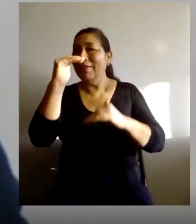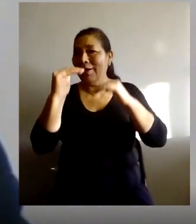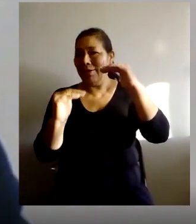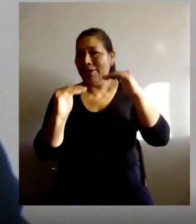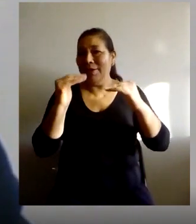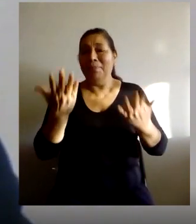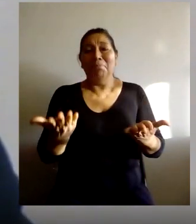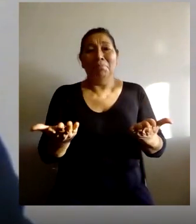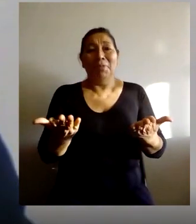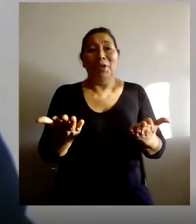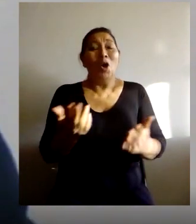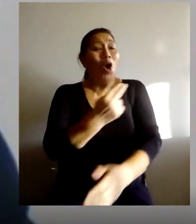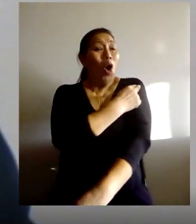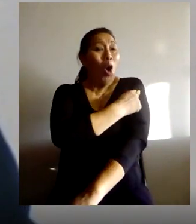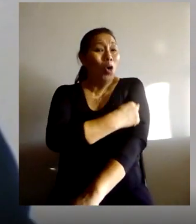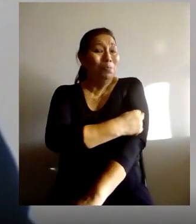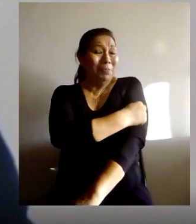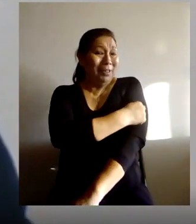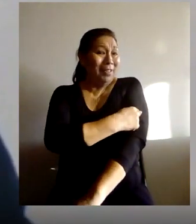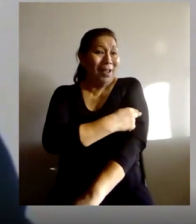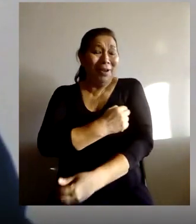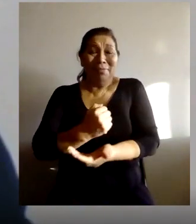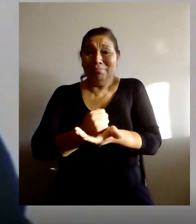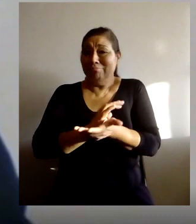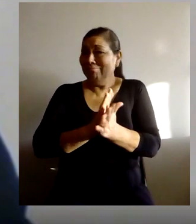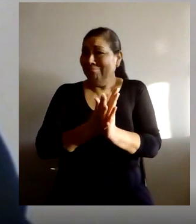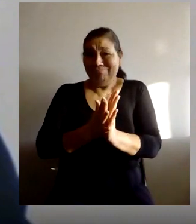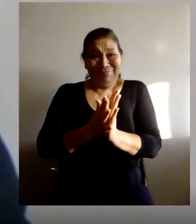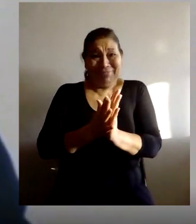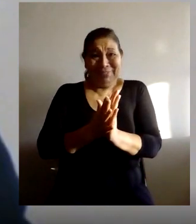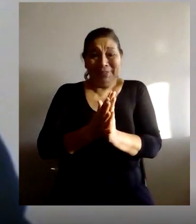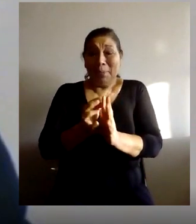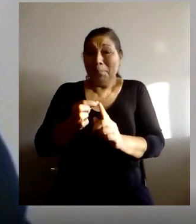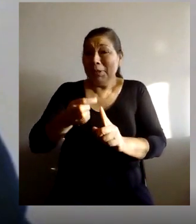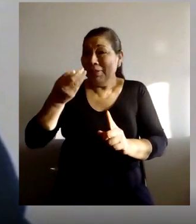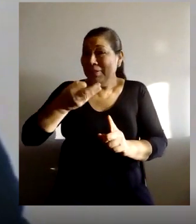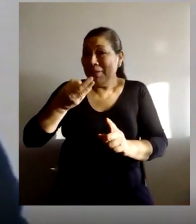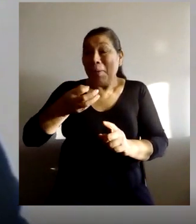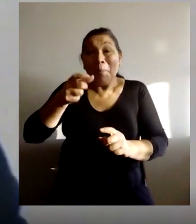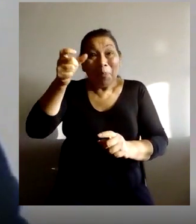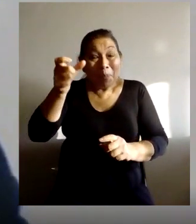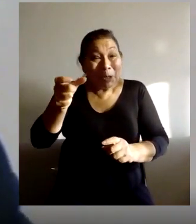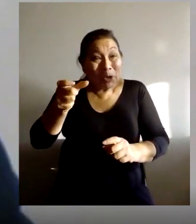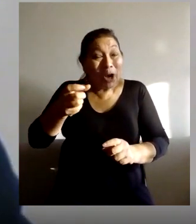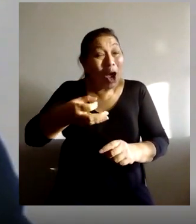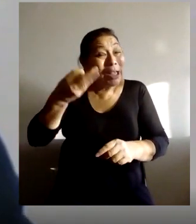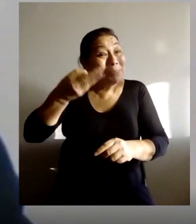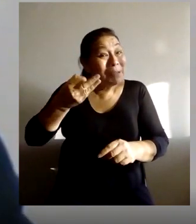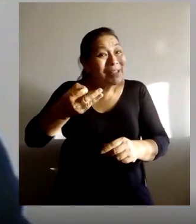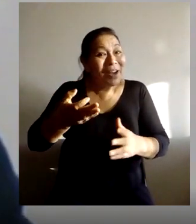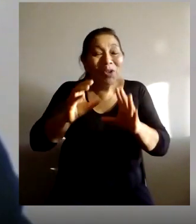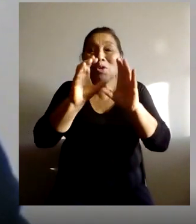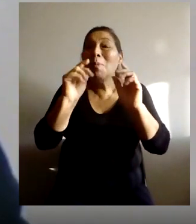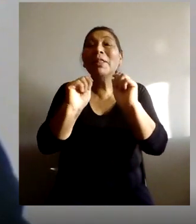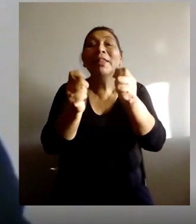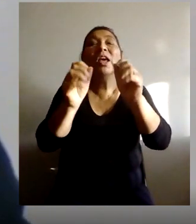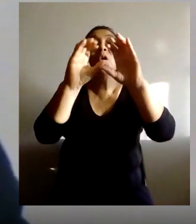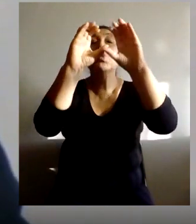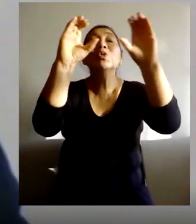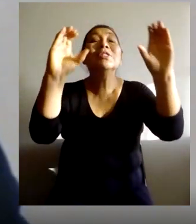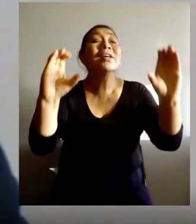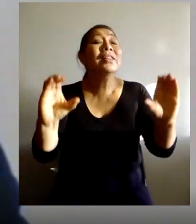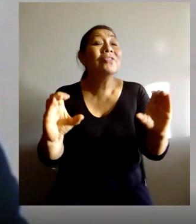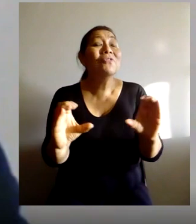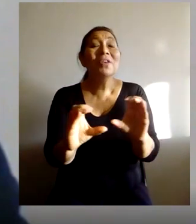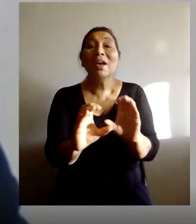que existen. Los hospitales públicos no tienen los especialistas necesarios. Si emiten